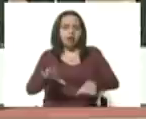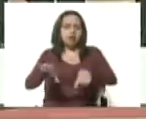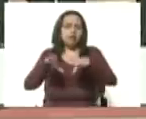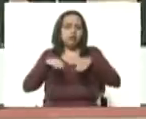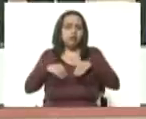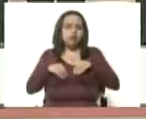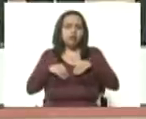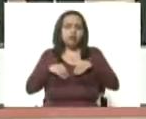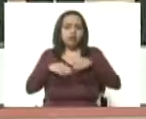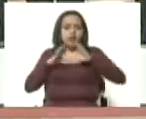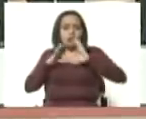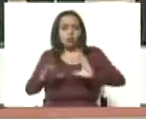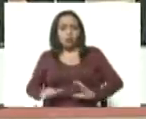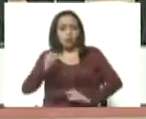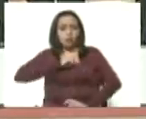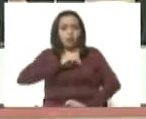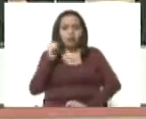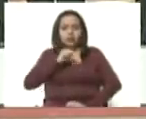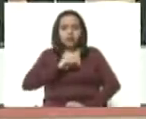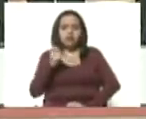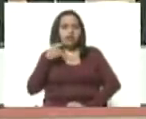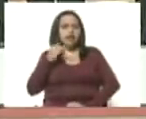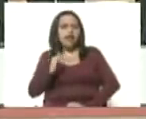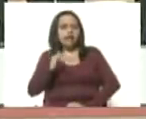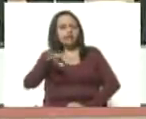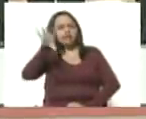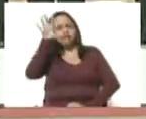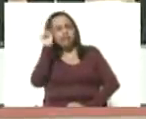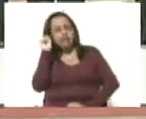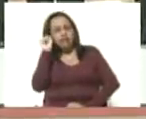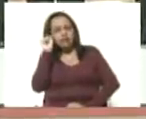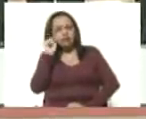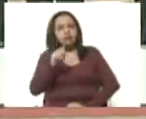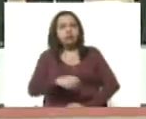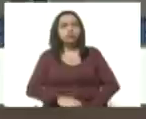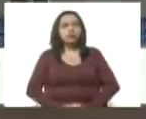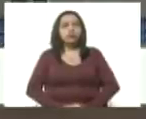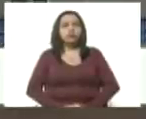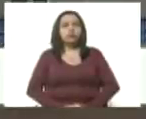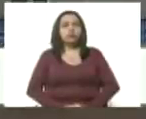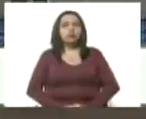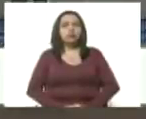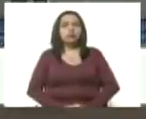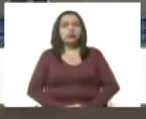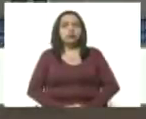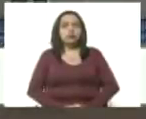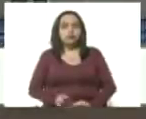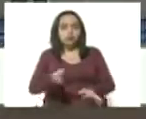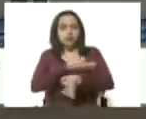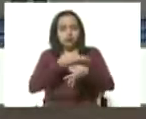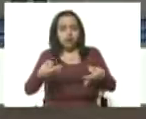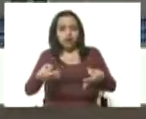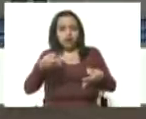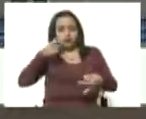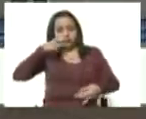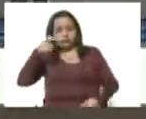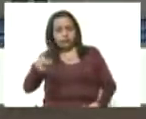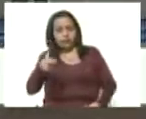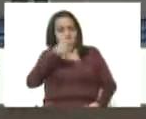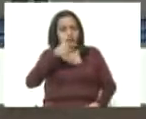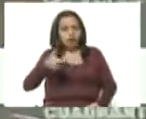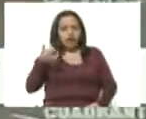los cuerpos de policía, y que hemos entendido que el éxito de la seguridad ciudadana está en